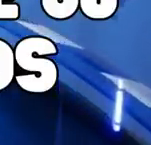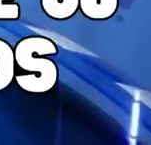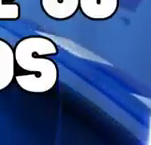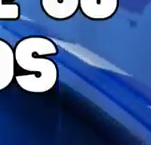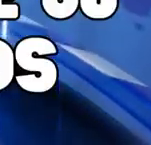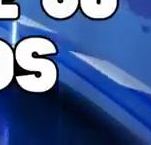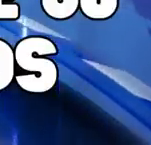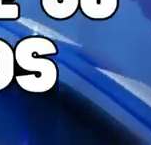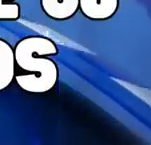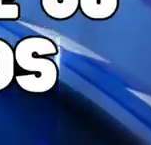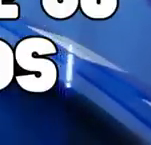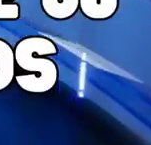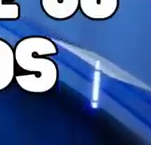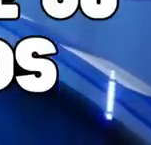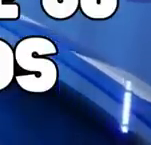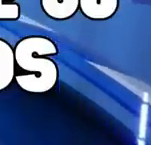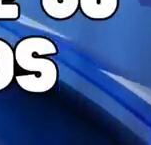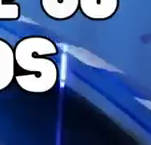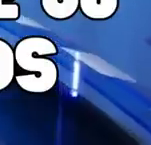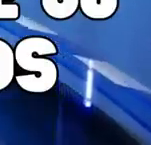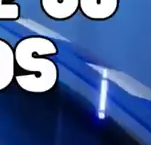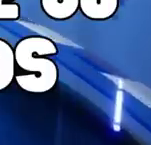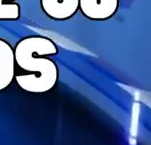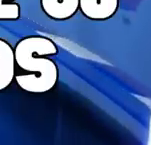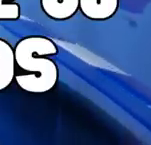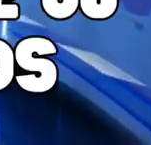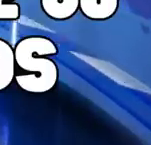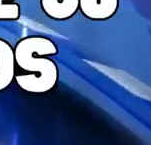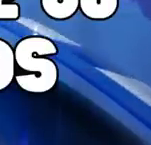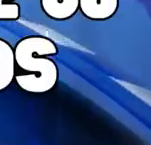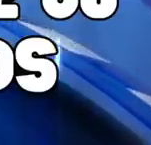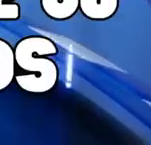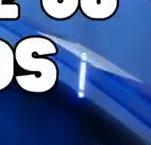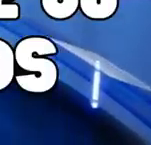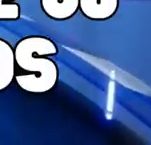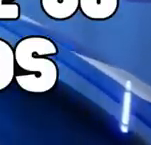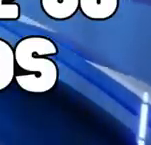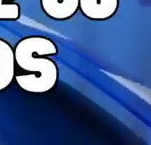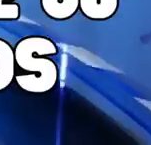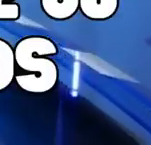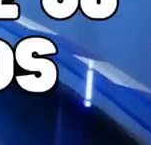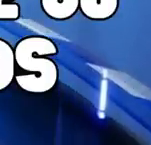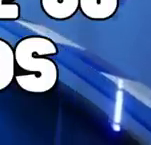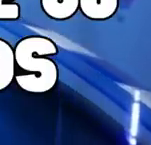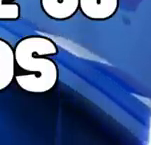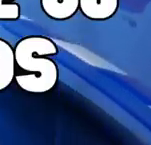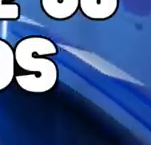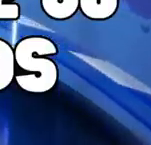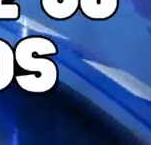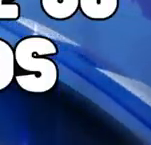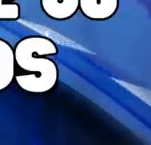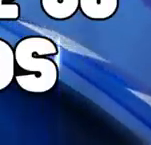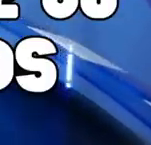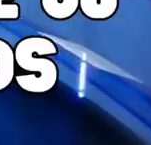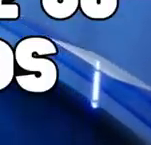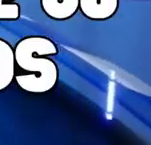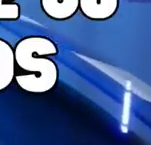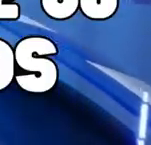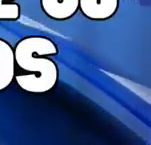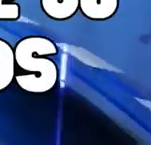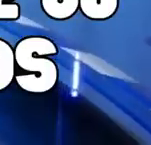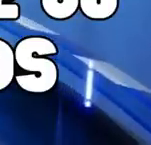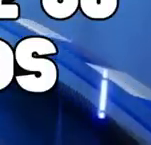personas adultas mayores de 60 a 64 años, porque la pensión de adulto mayor de la Federación es